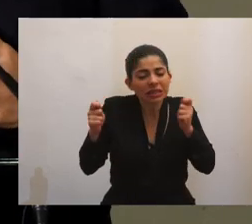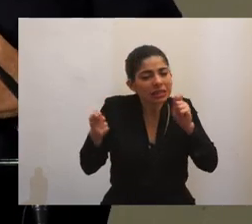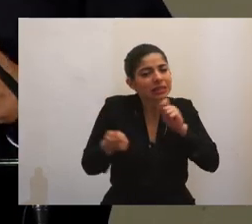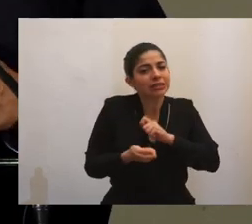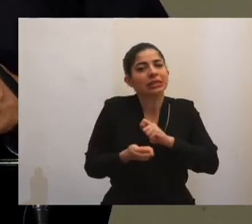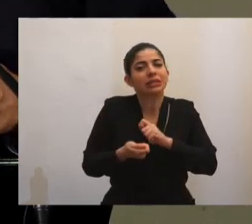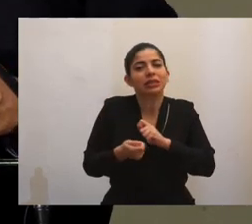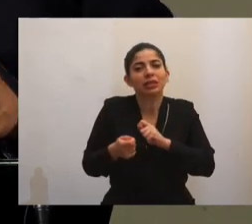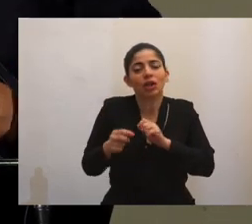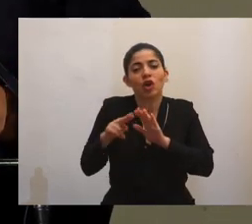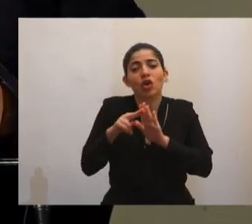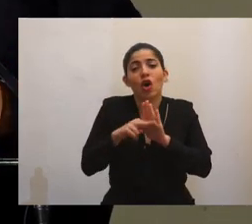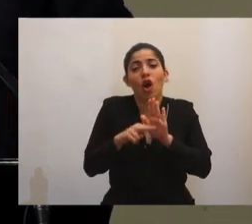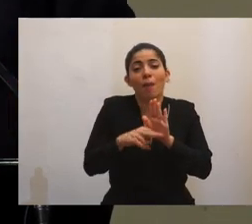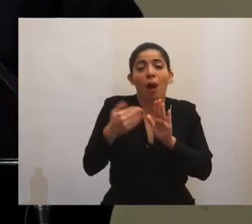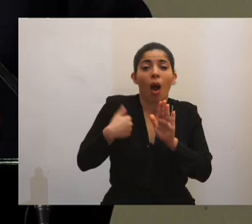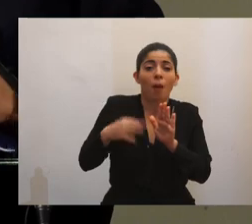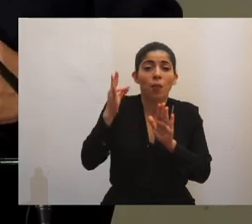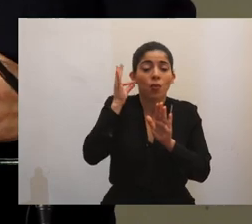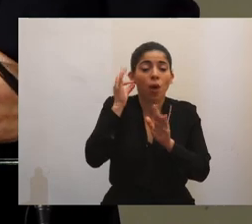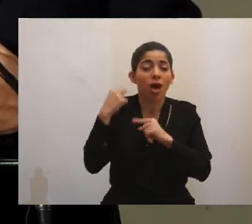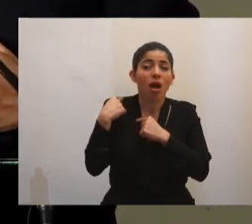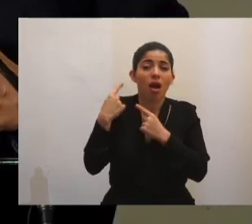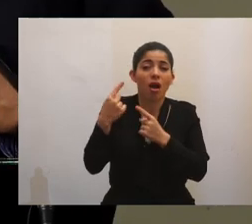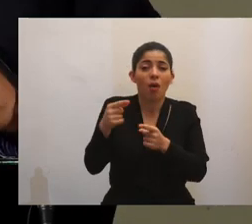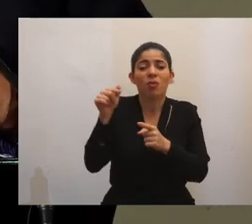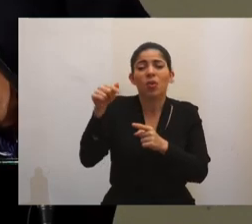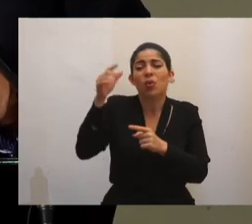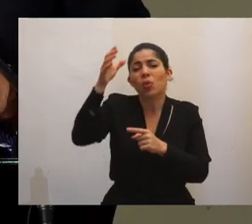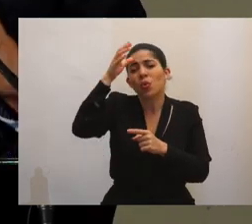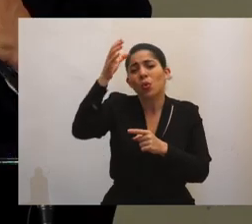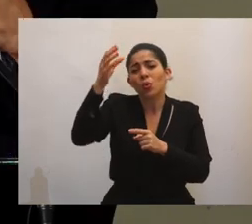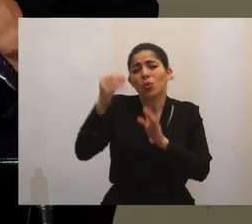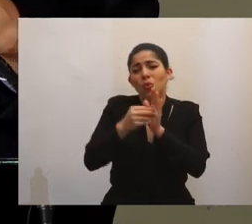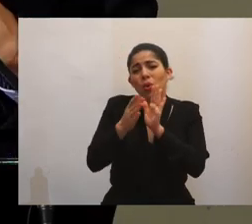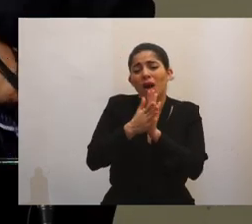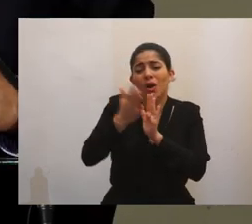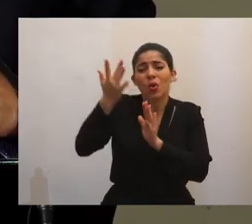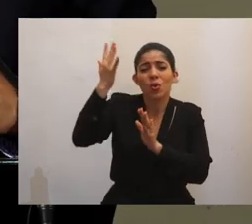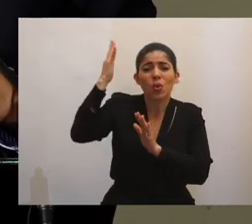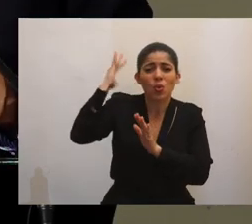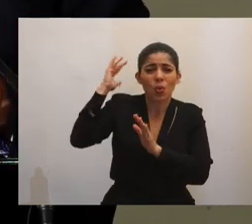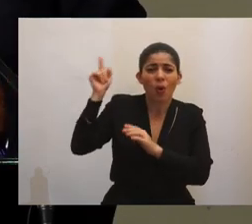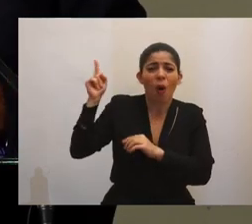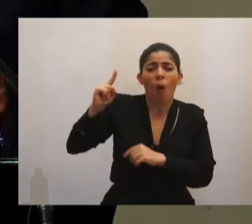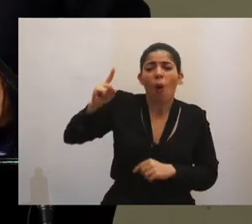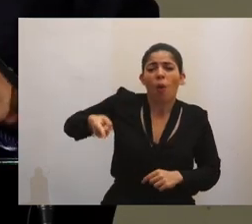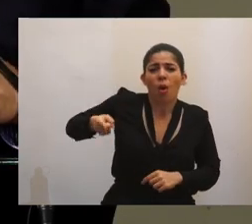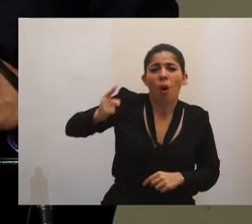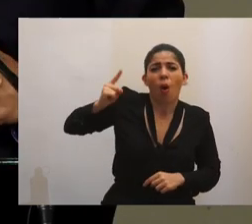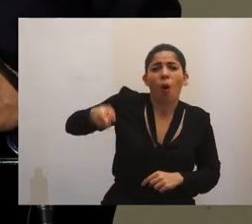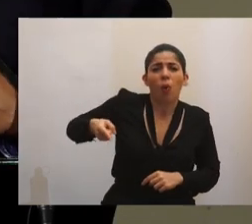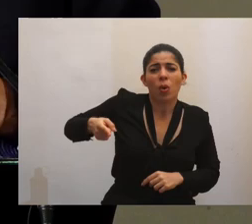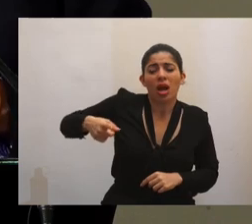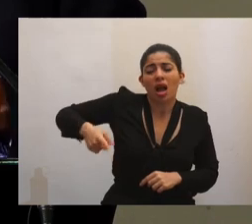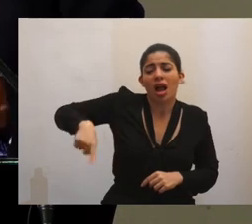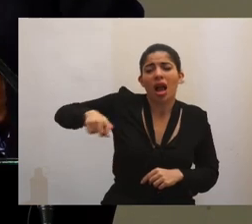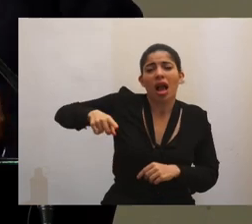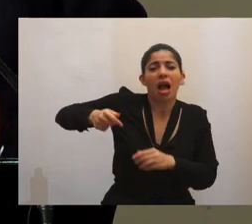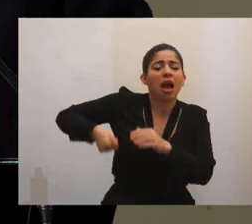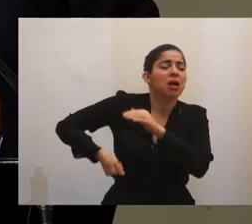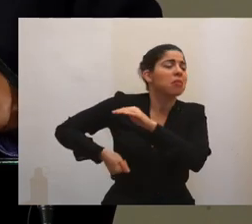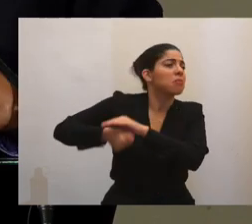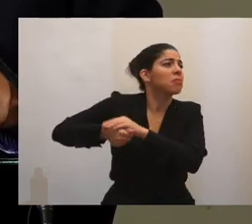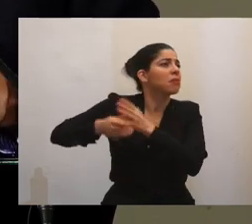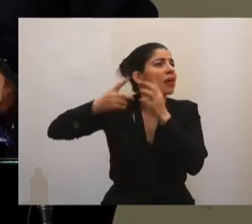las normas sociales de género, impuestas por una cultura que ha obligado a invisibilizar